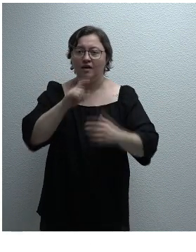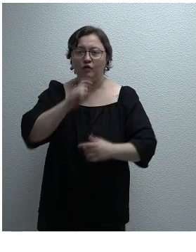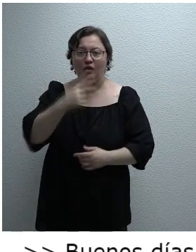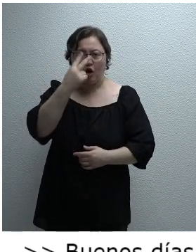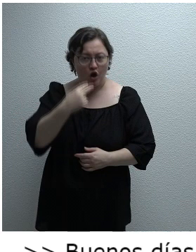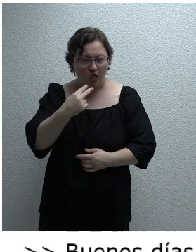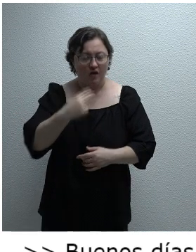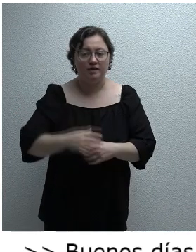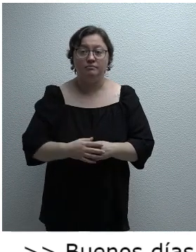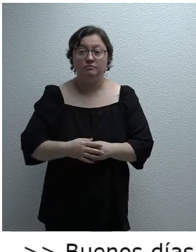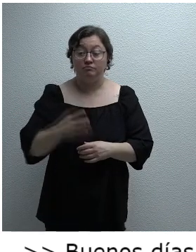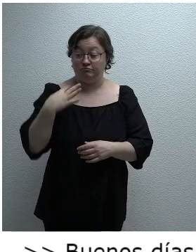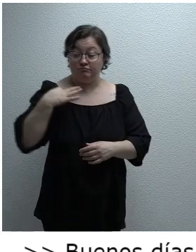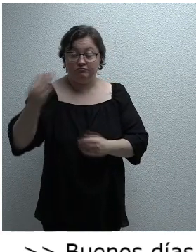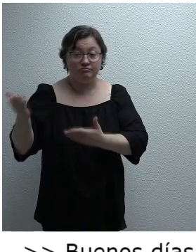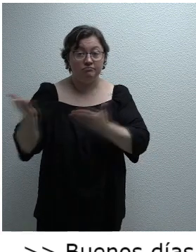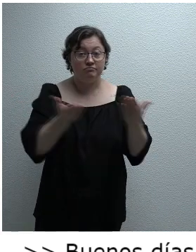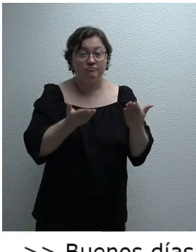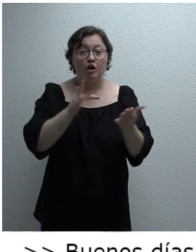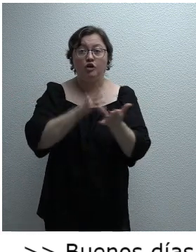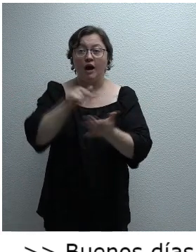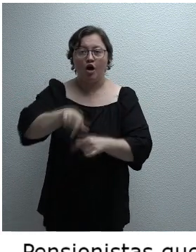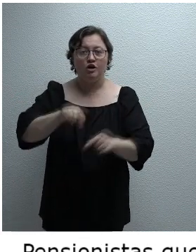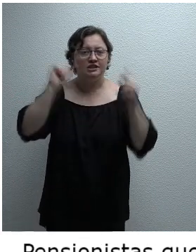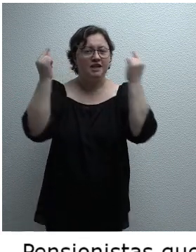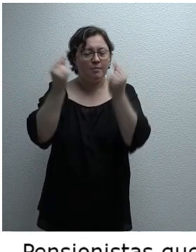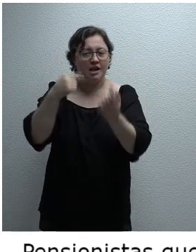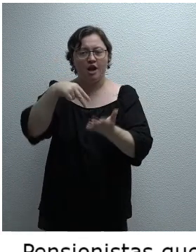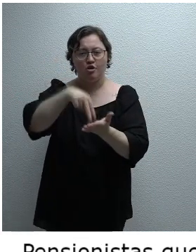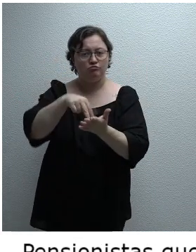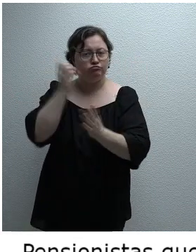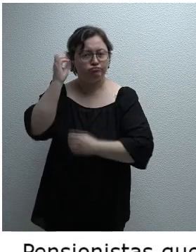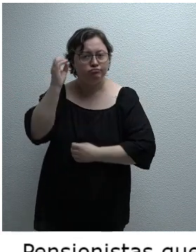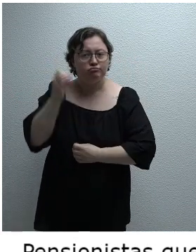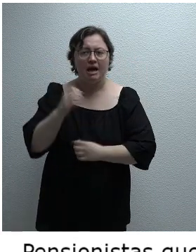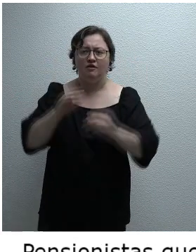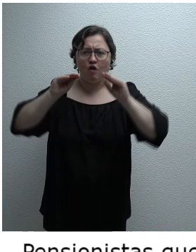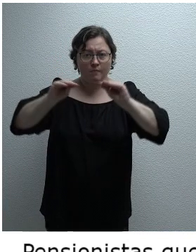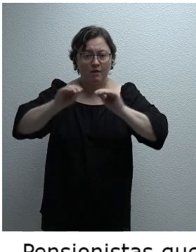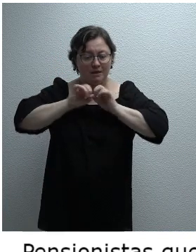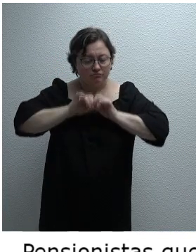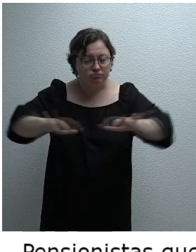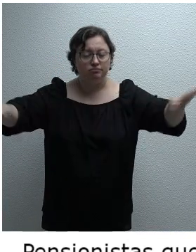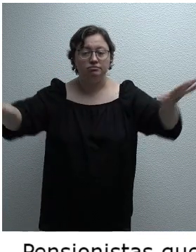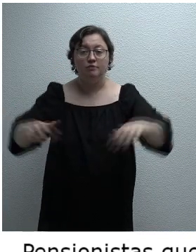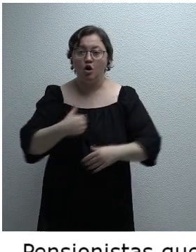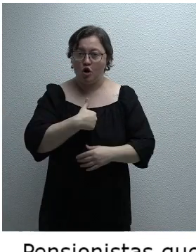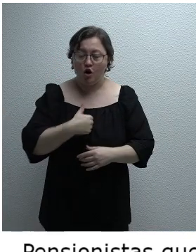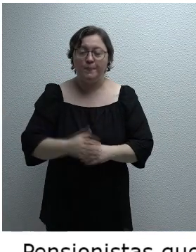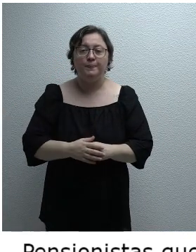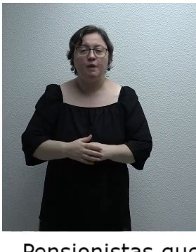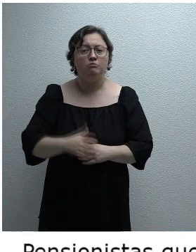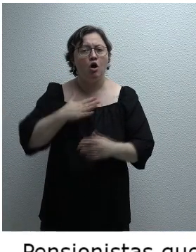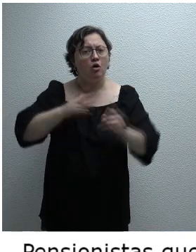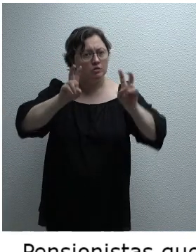Fundación 11 la invitación para la participación en estos seminarios formativos y divulgativos de una cuestión que bien